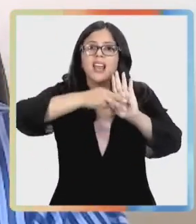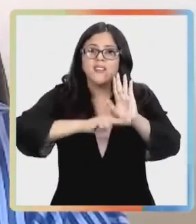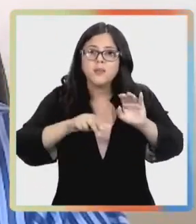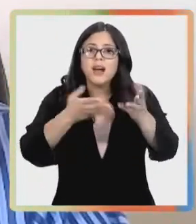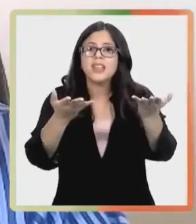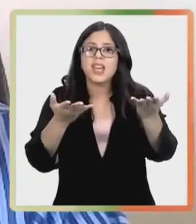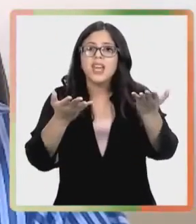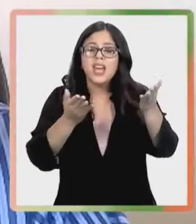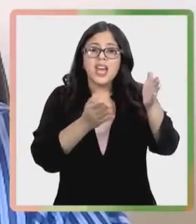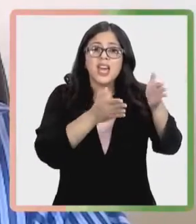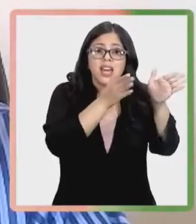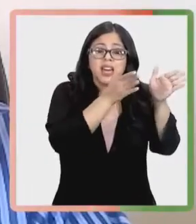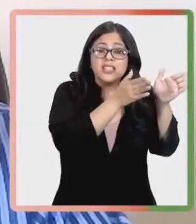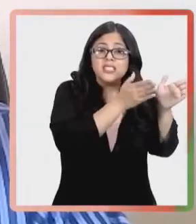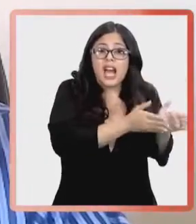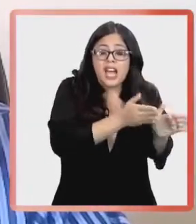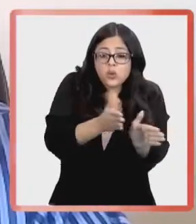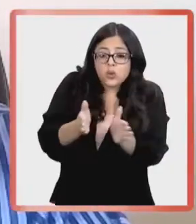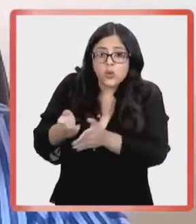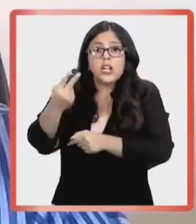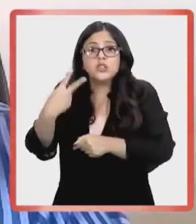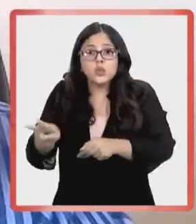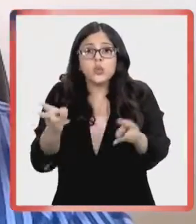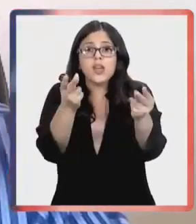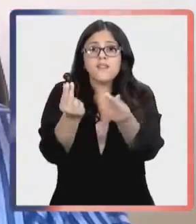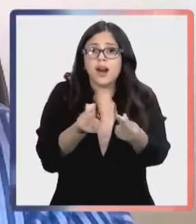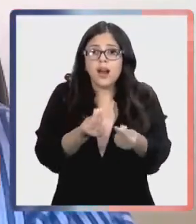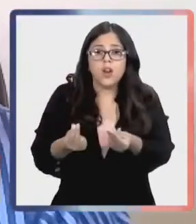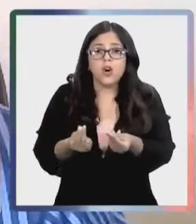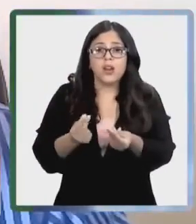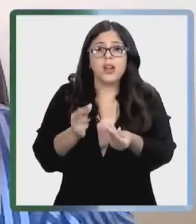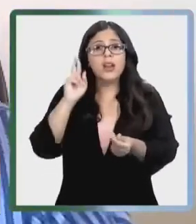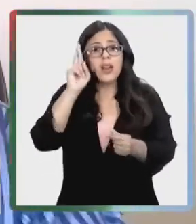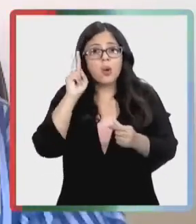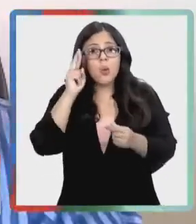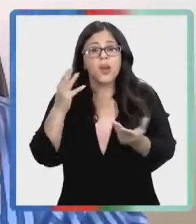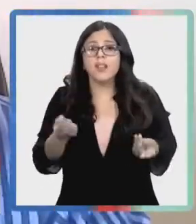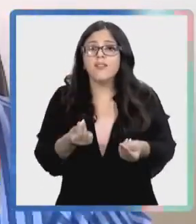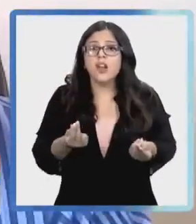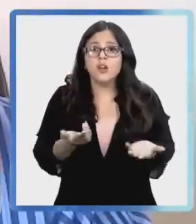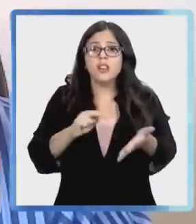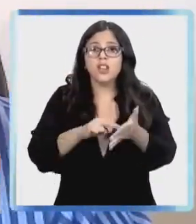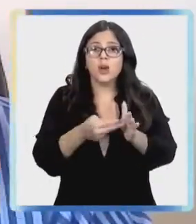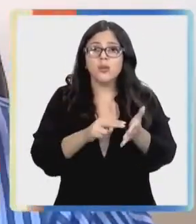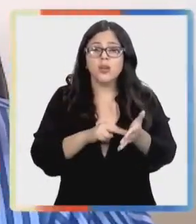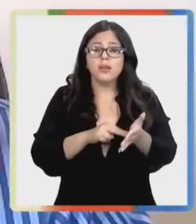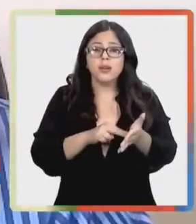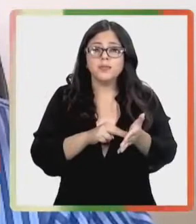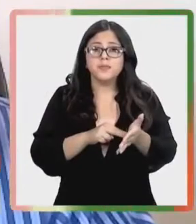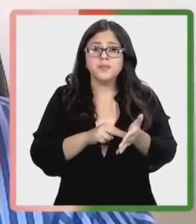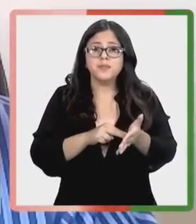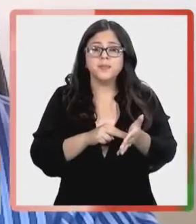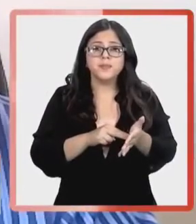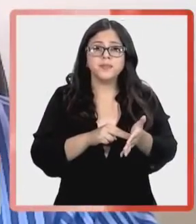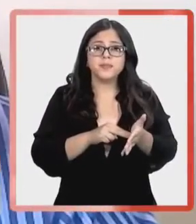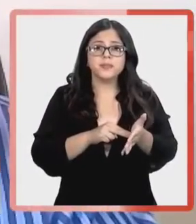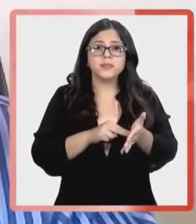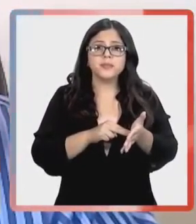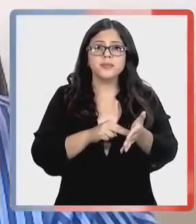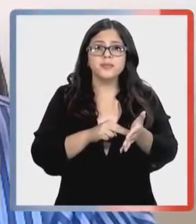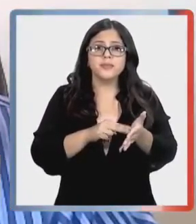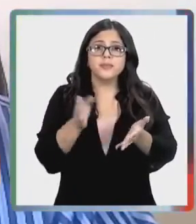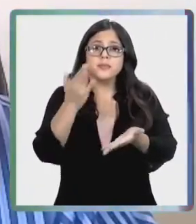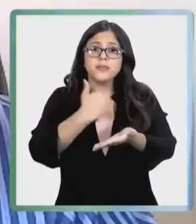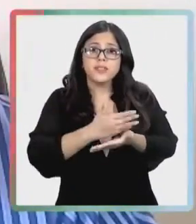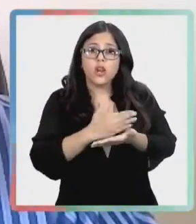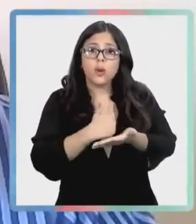propia estructura de prestaciones, de costo. ¿Cuánto costó? Acuérdese usted los problemas de lo que era